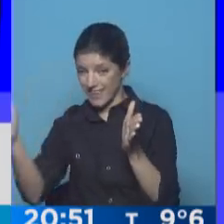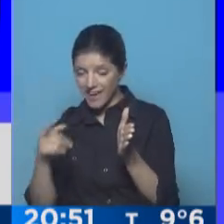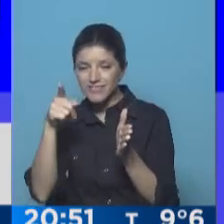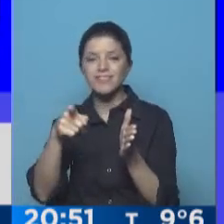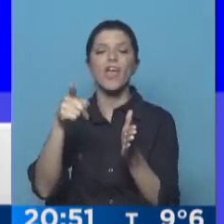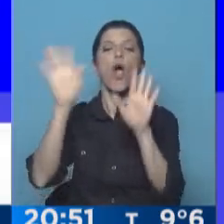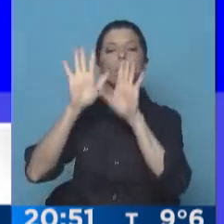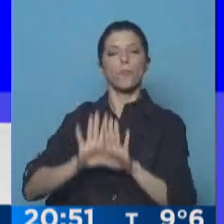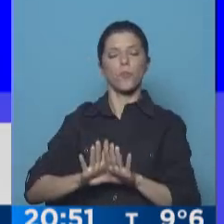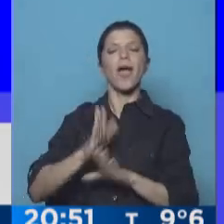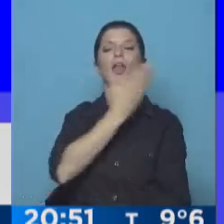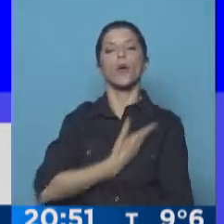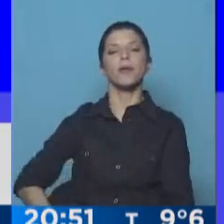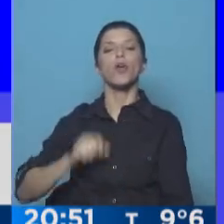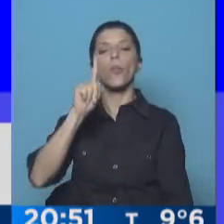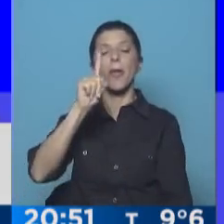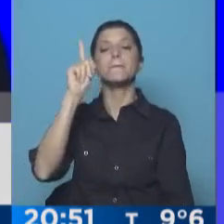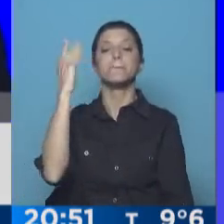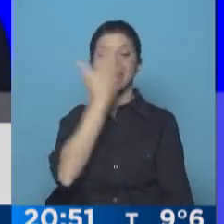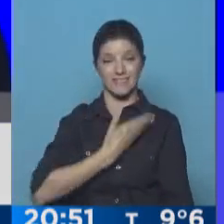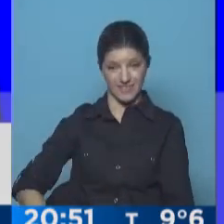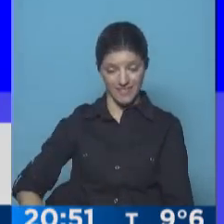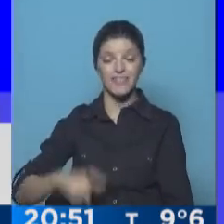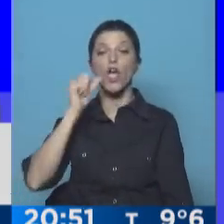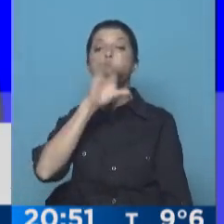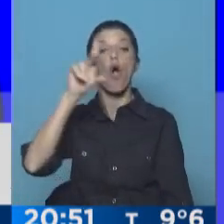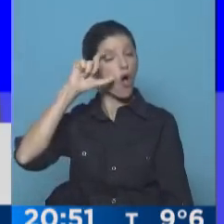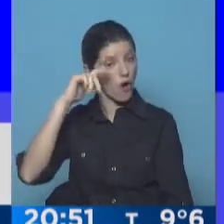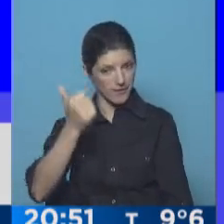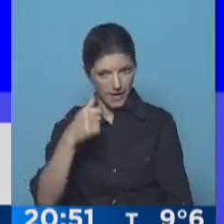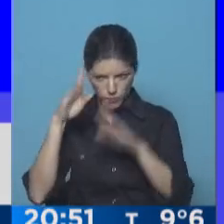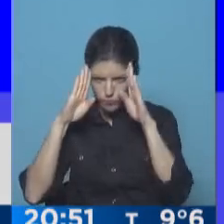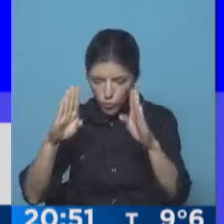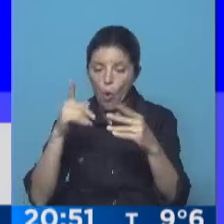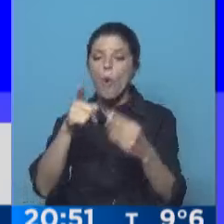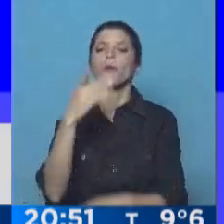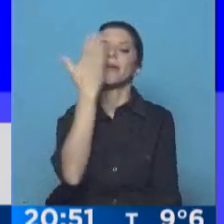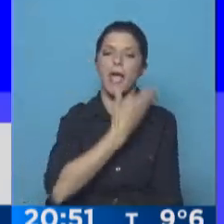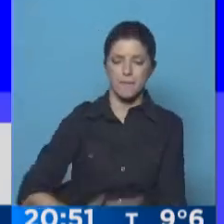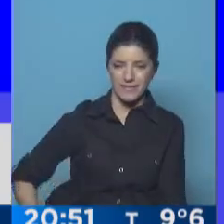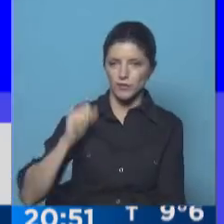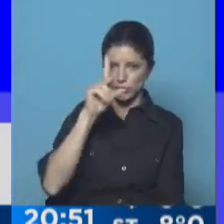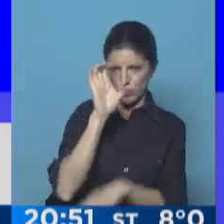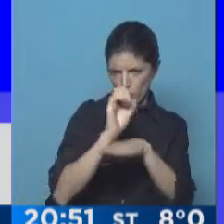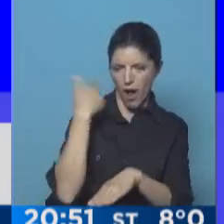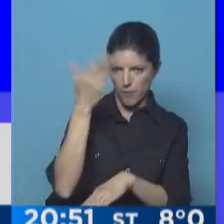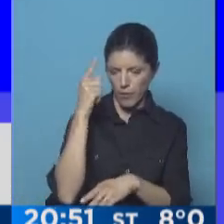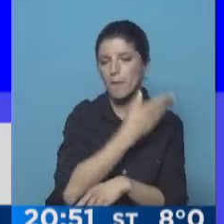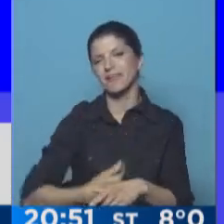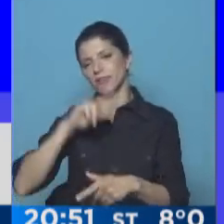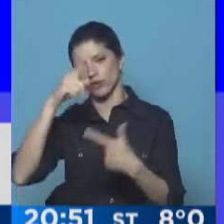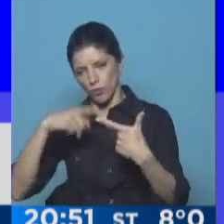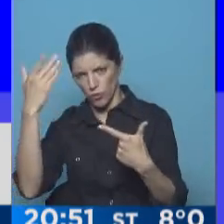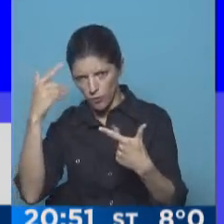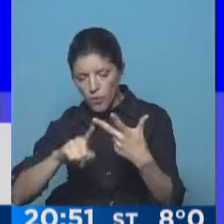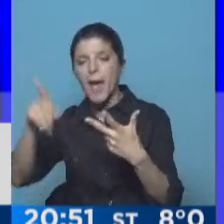el gobierno del presidente Rafael Correa. Una fuerte apuesta del gobierno, porque habló el presidente Rafael Correa, el vicepresidente,